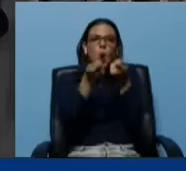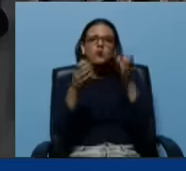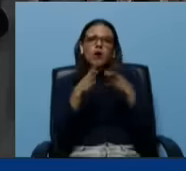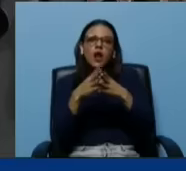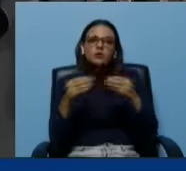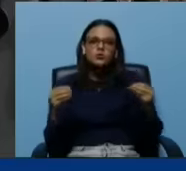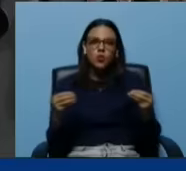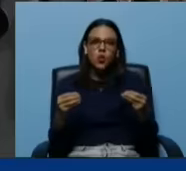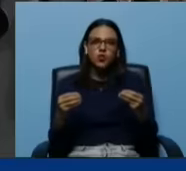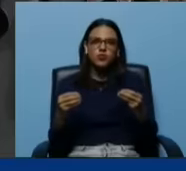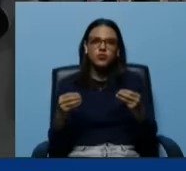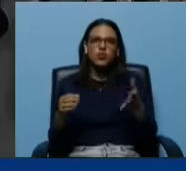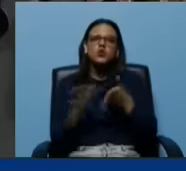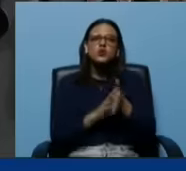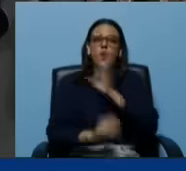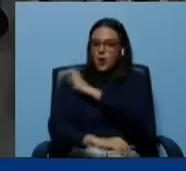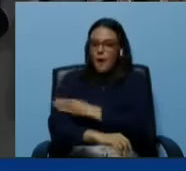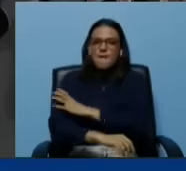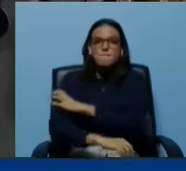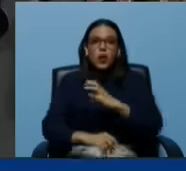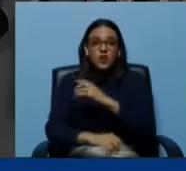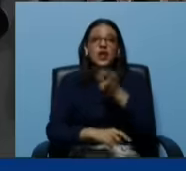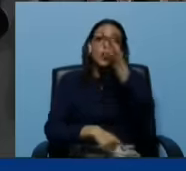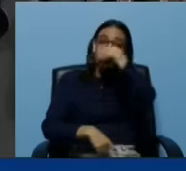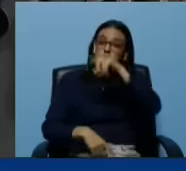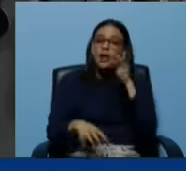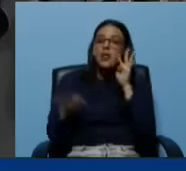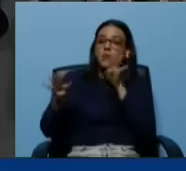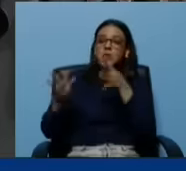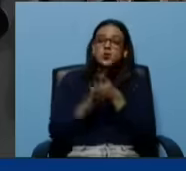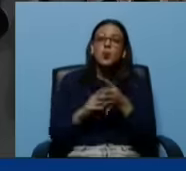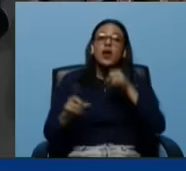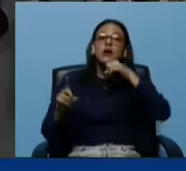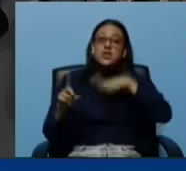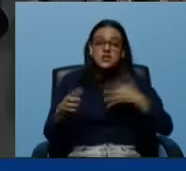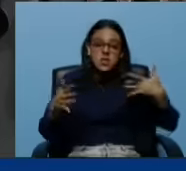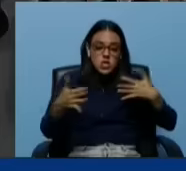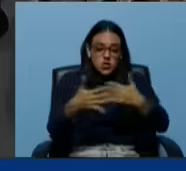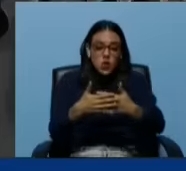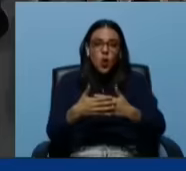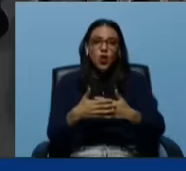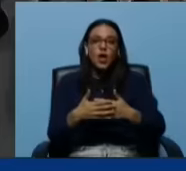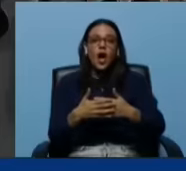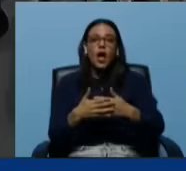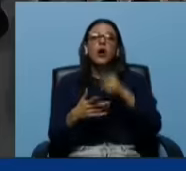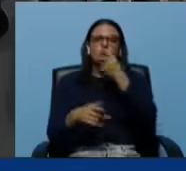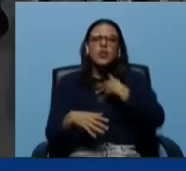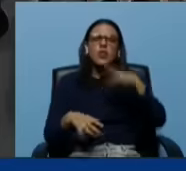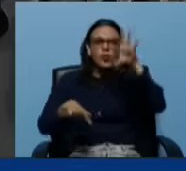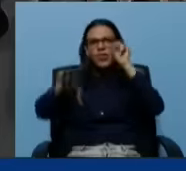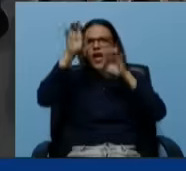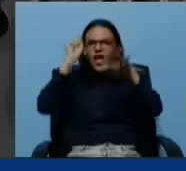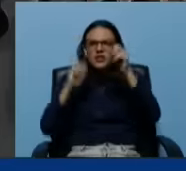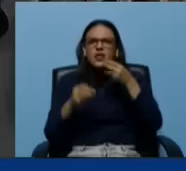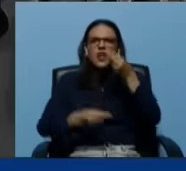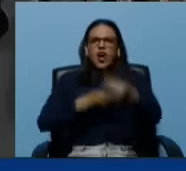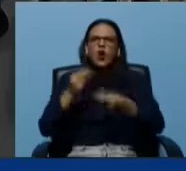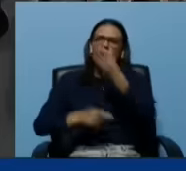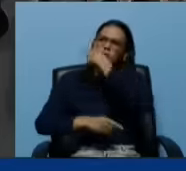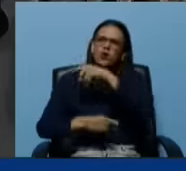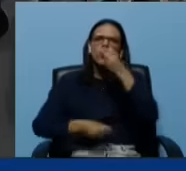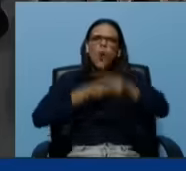Si uno ve la historia, será capaz de entender la región y el comportamiento de la